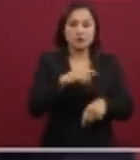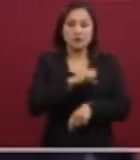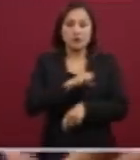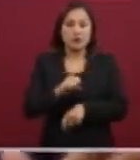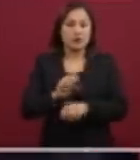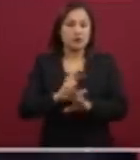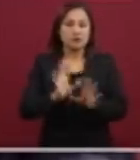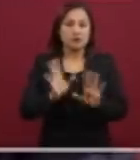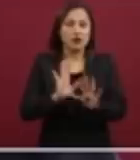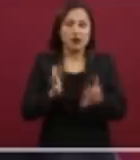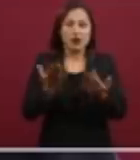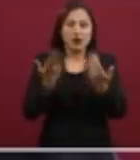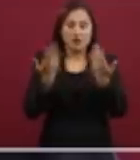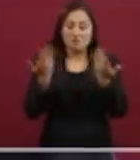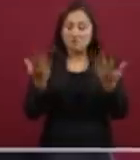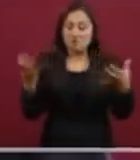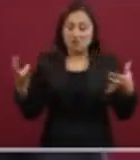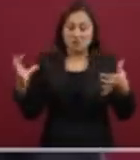ya no